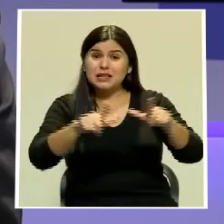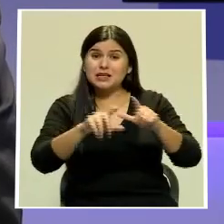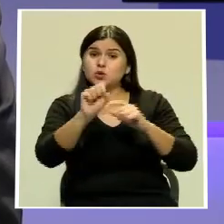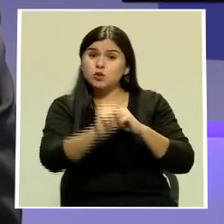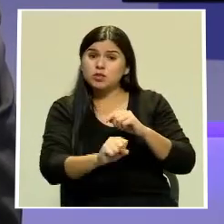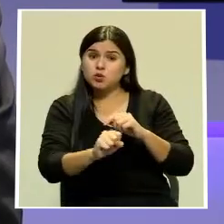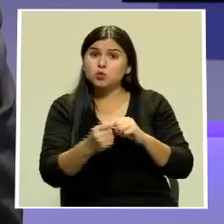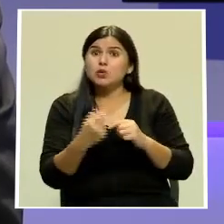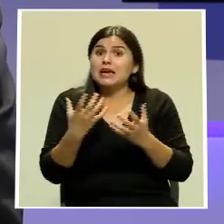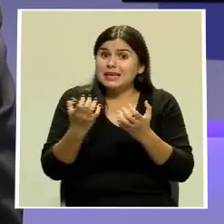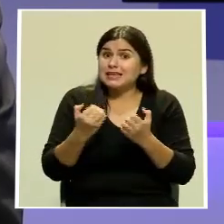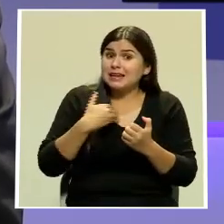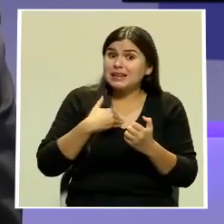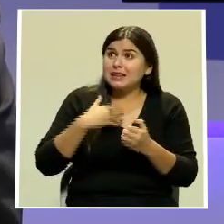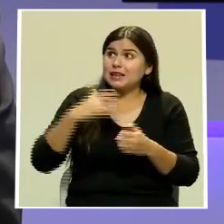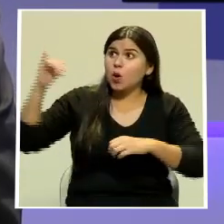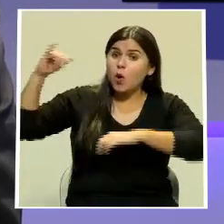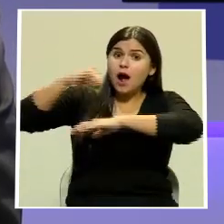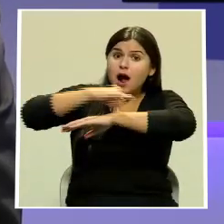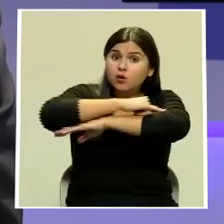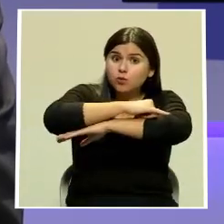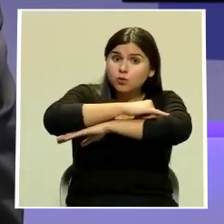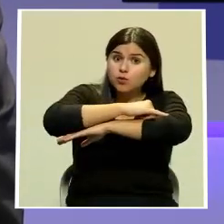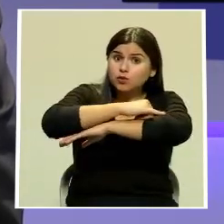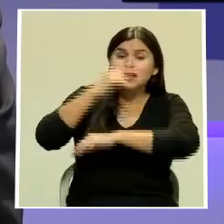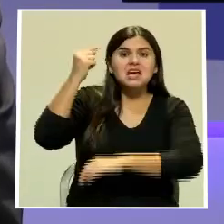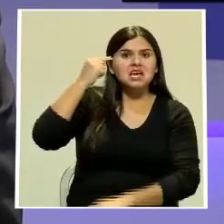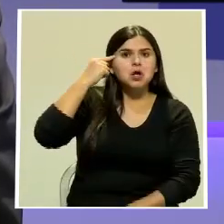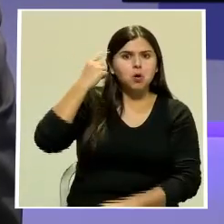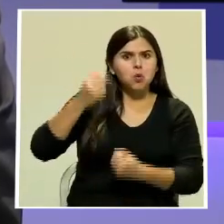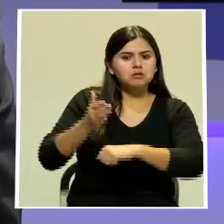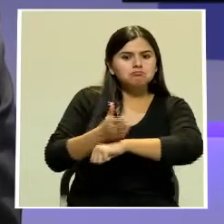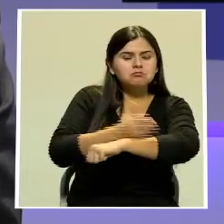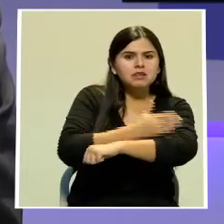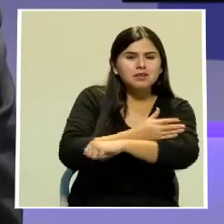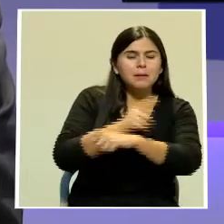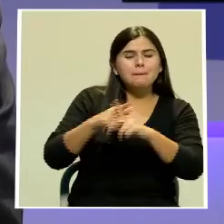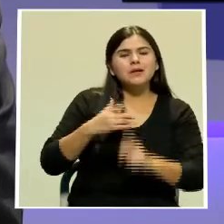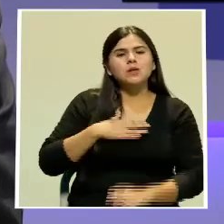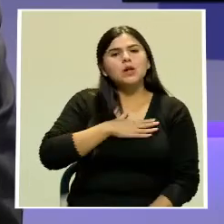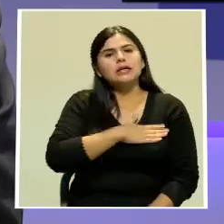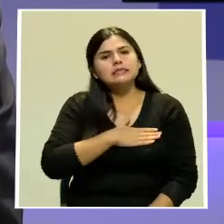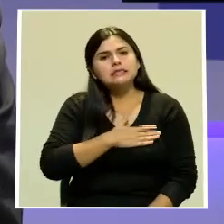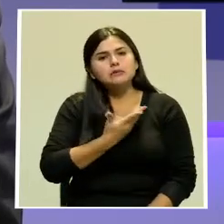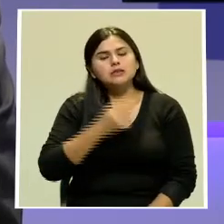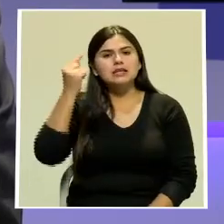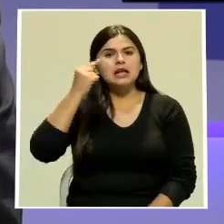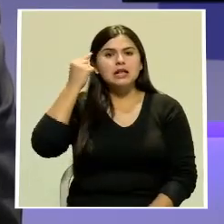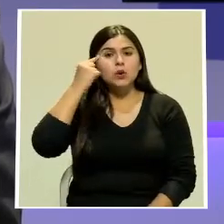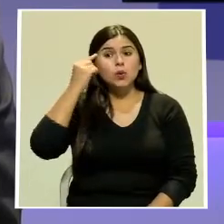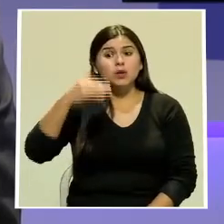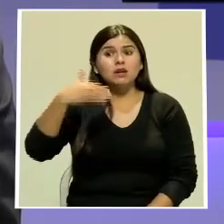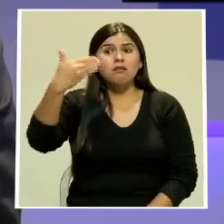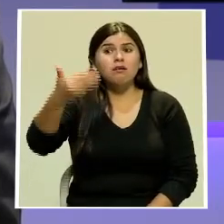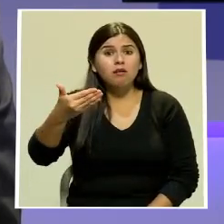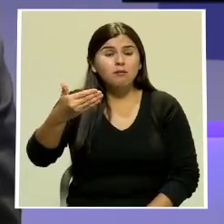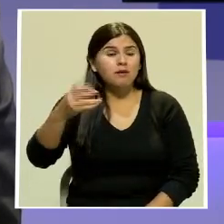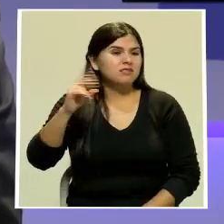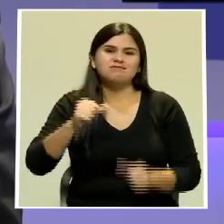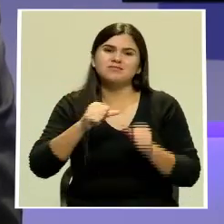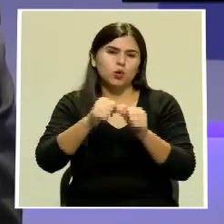aeropuerto internacional. En el gobierno de doña Laura Chinchilla se avanzó mucho en eso. Lastimosamente el gobierno sucesor no le dio